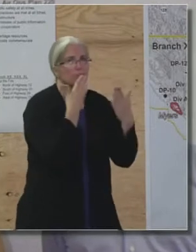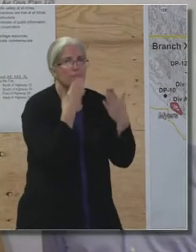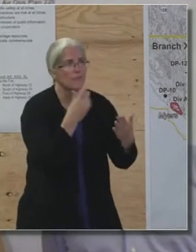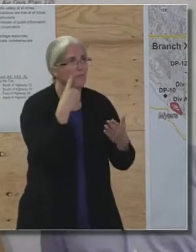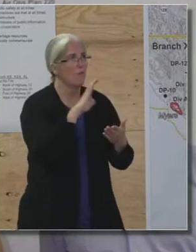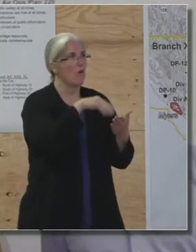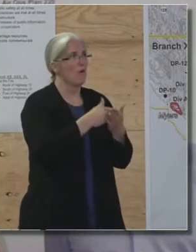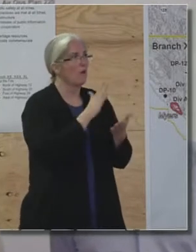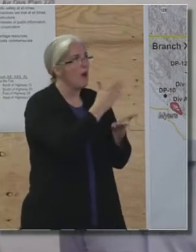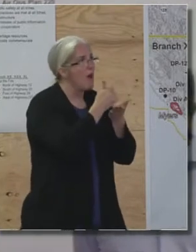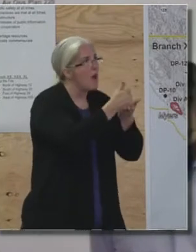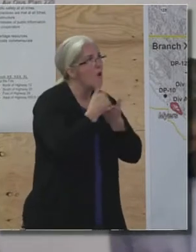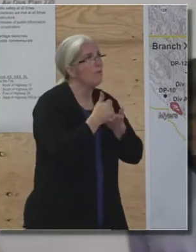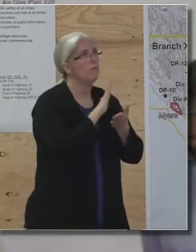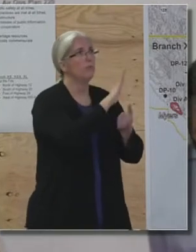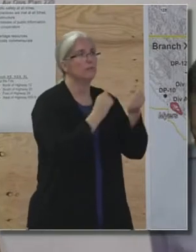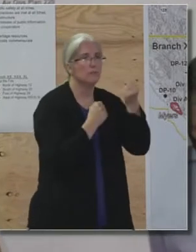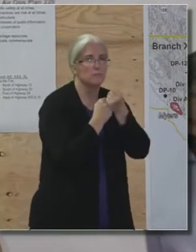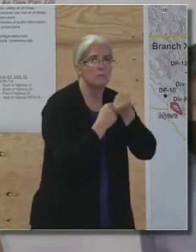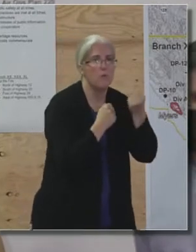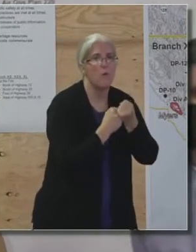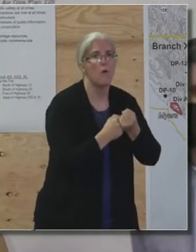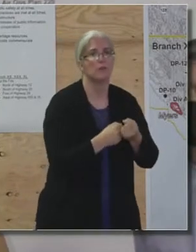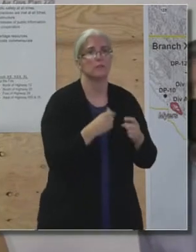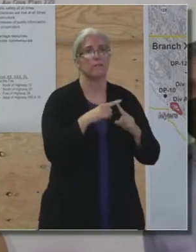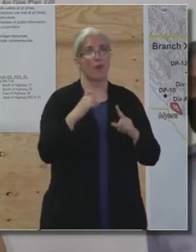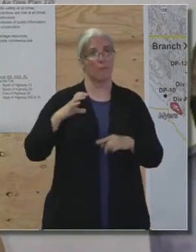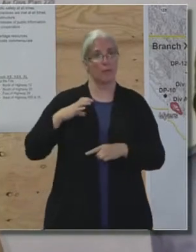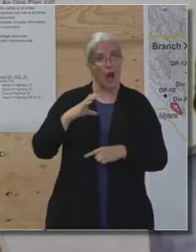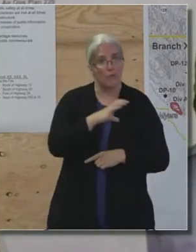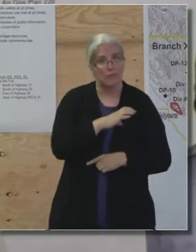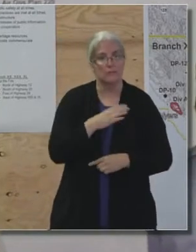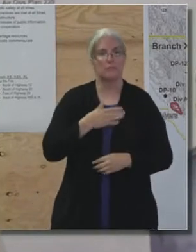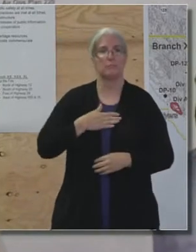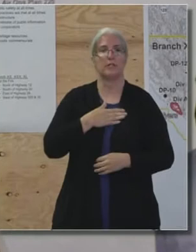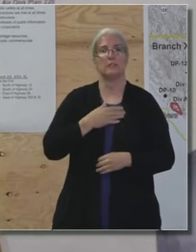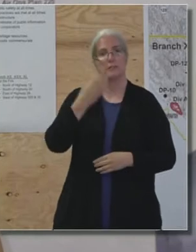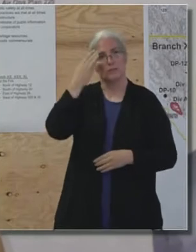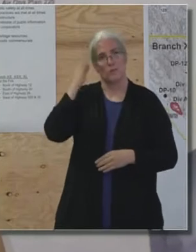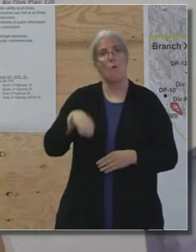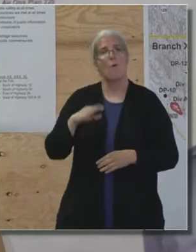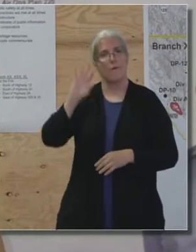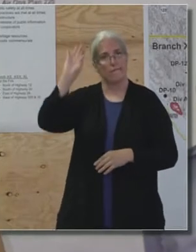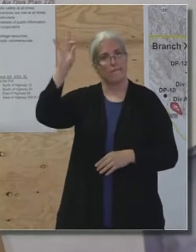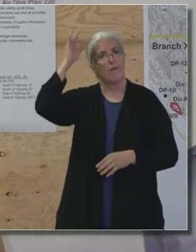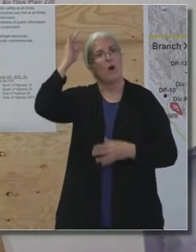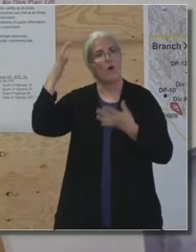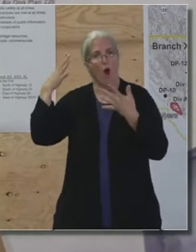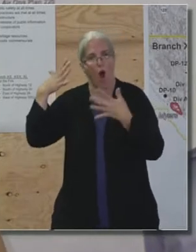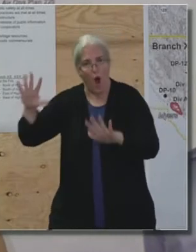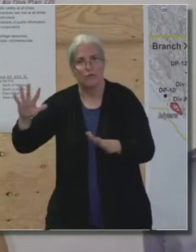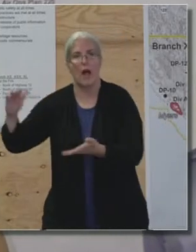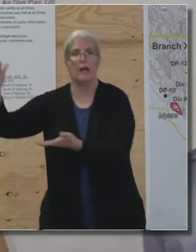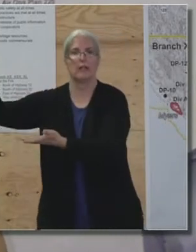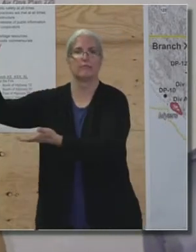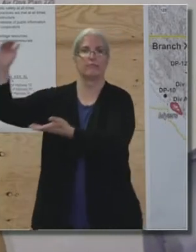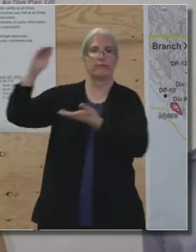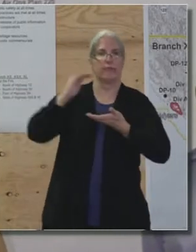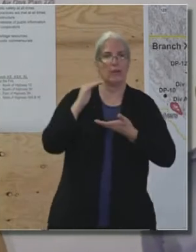proporcionado hasta ahora del congreso por favor sepan que ya tenemos el gobierno federal ya ha proporcionado